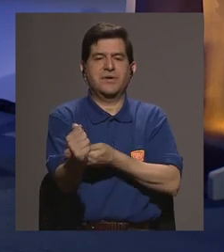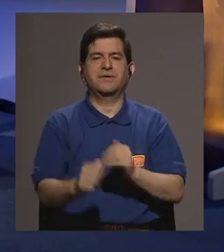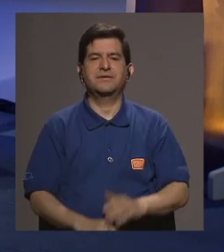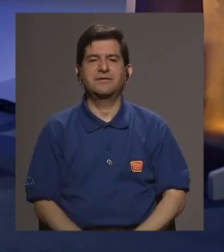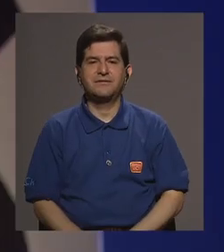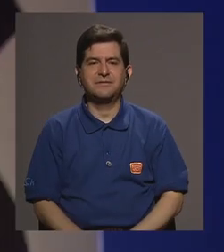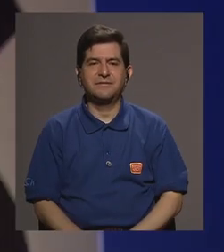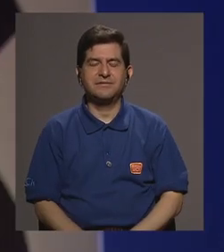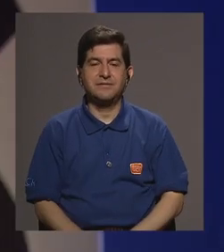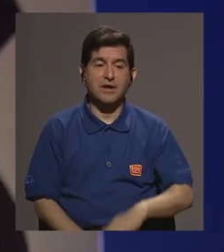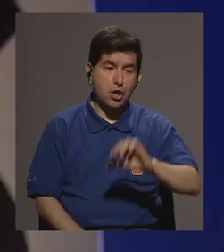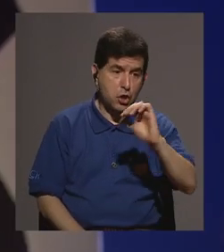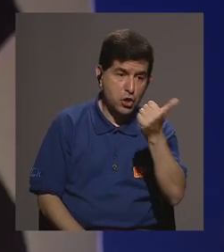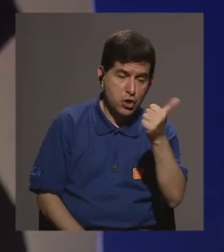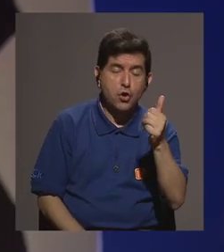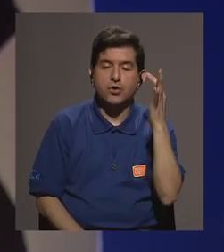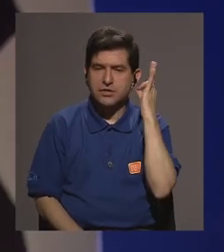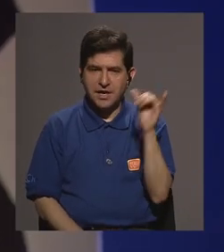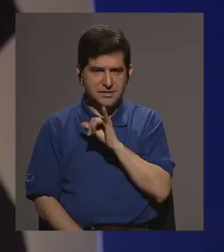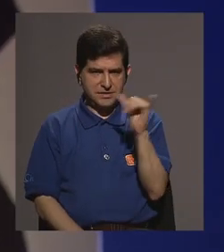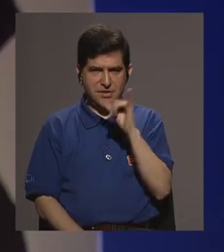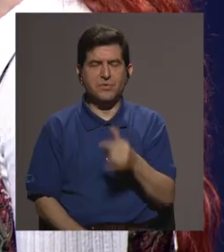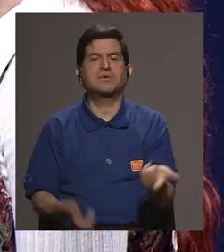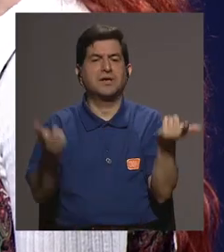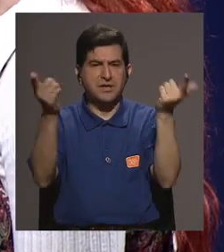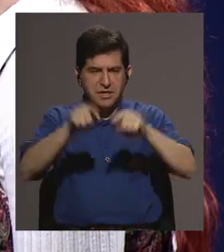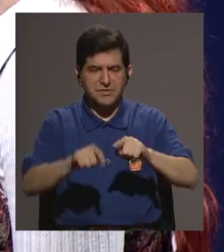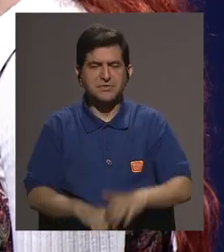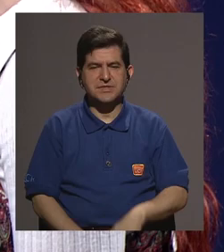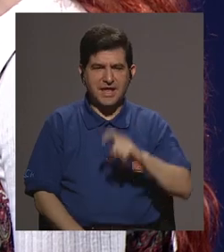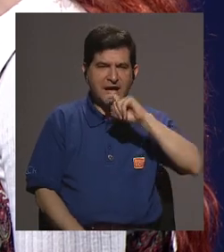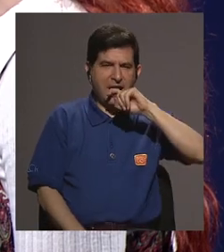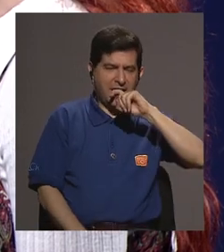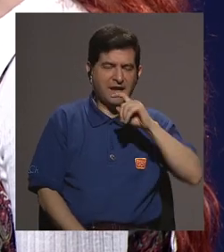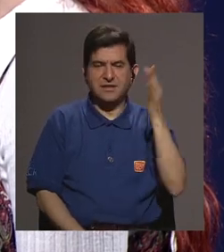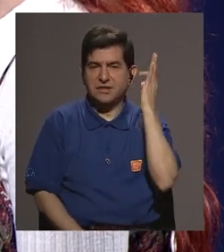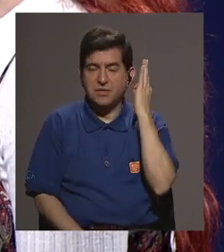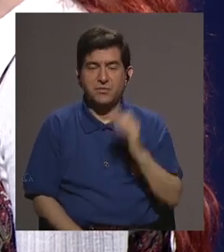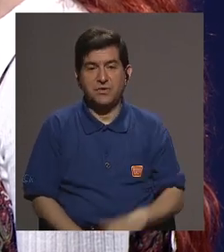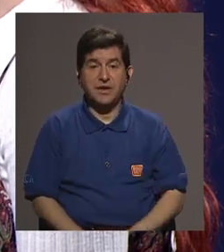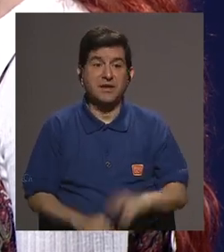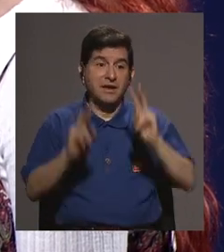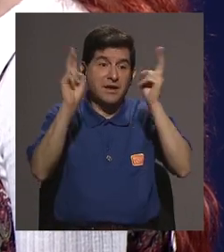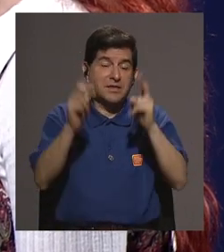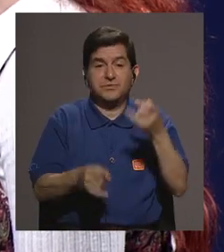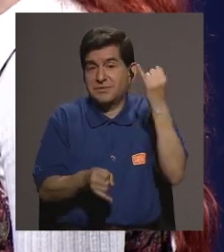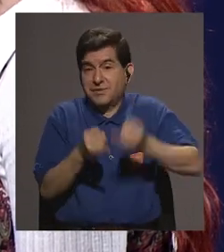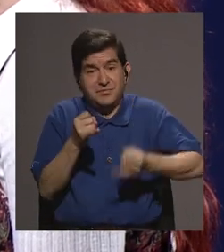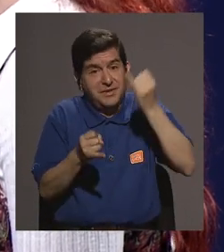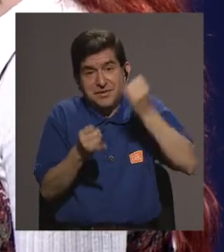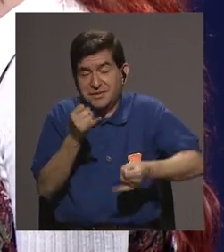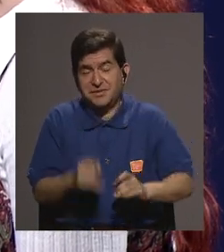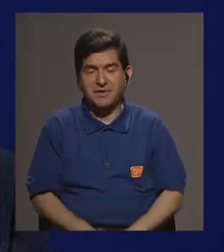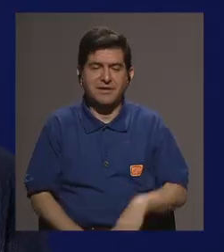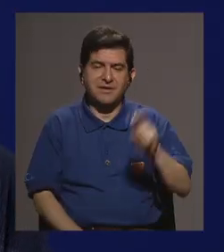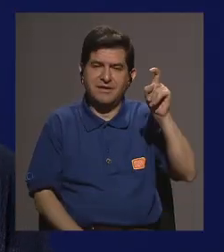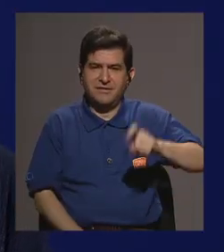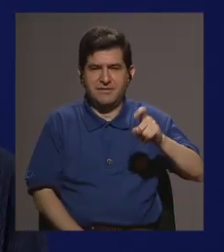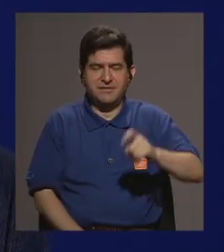poder en esas equipando las chicas y otras chicas que se dan mucho los celos entre mujeres bueno esto es un tema de no acabar